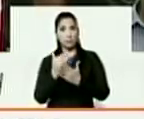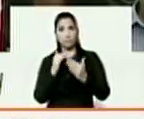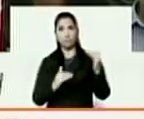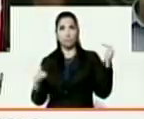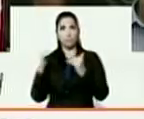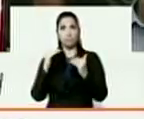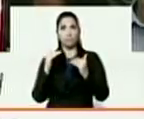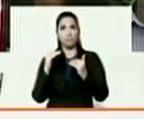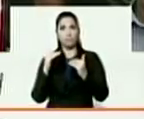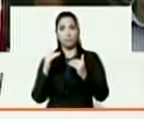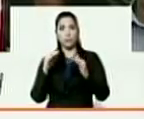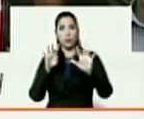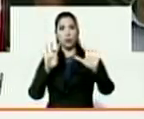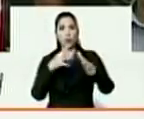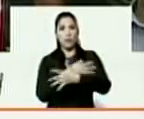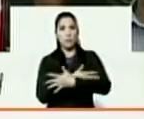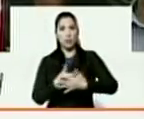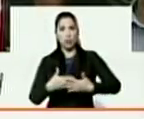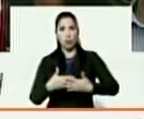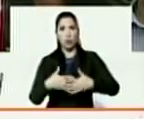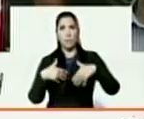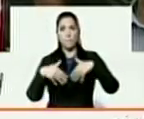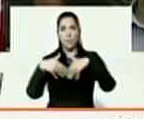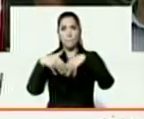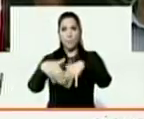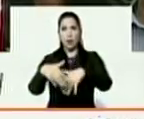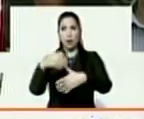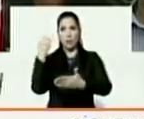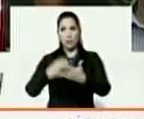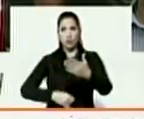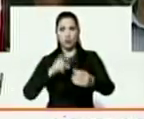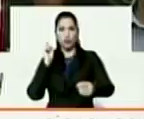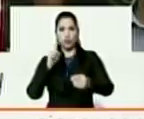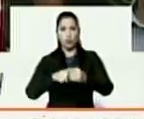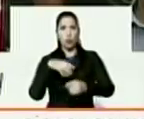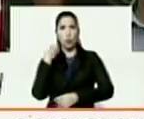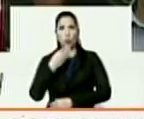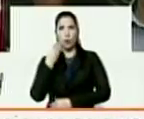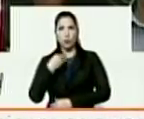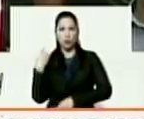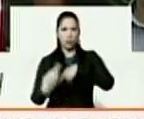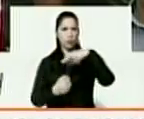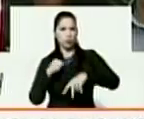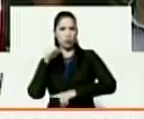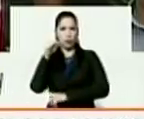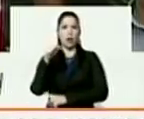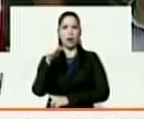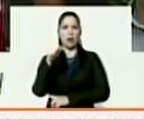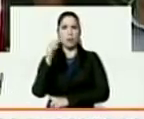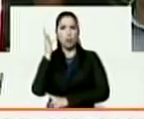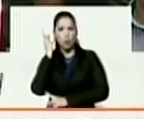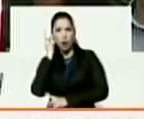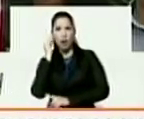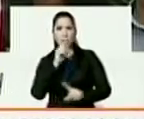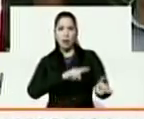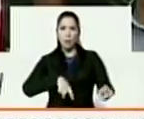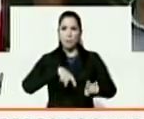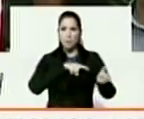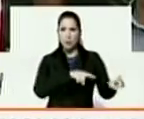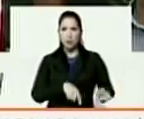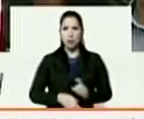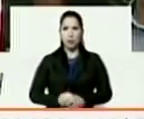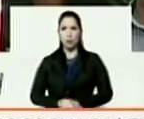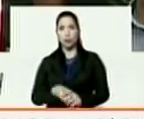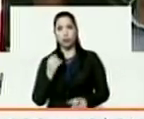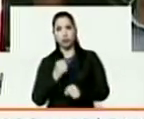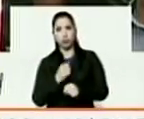9 millones de militantes inscritos de juventud revolucionaria de mujeres revolucionarias de campesinos de